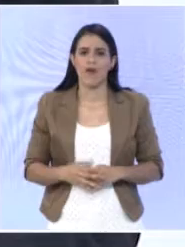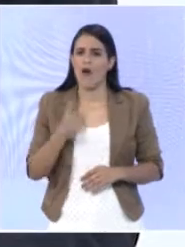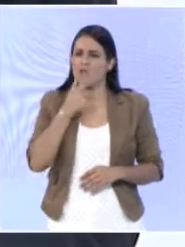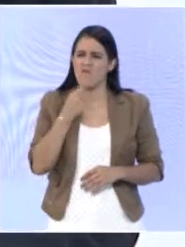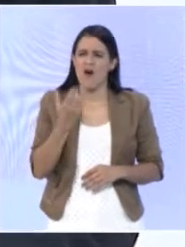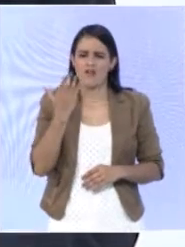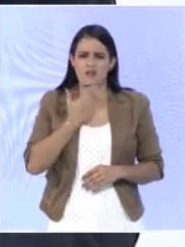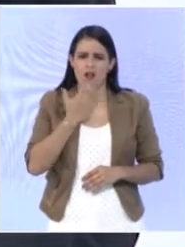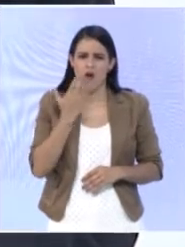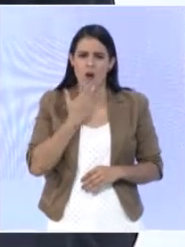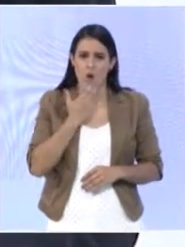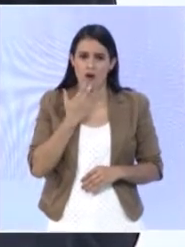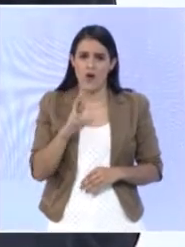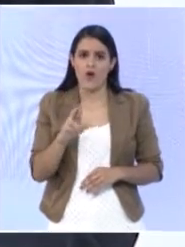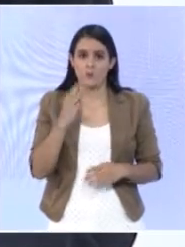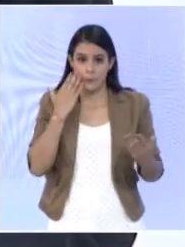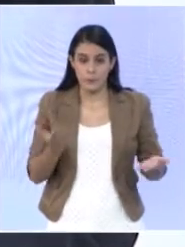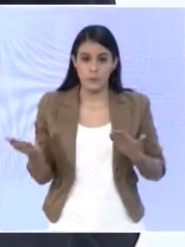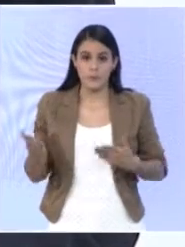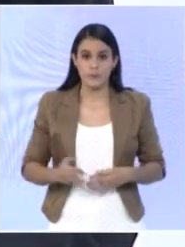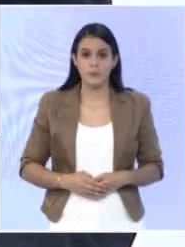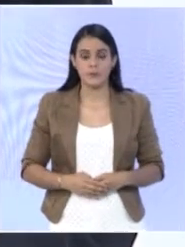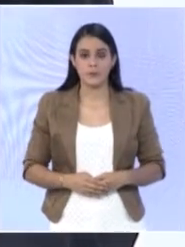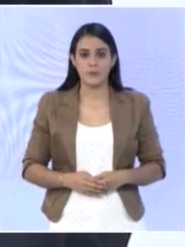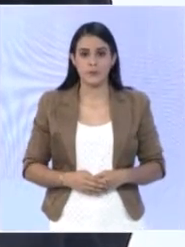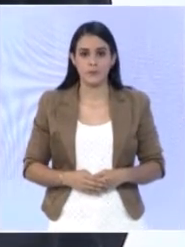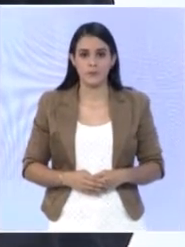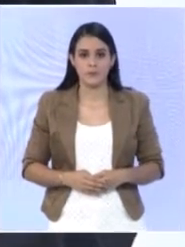correo electrónico rafael puntos reyes usb punto b